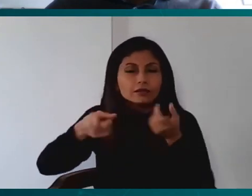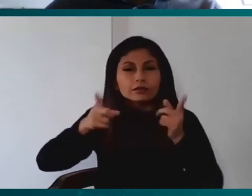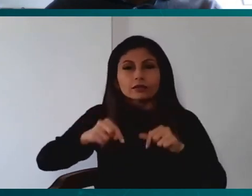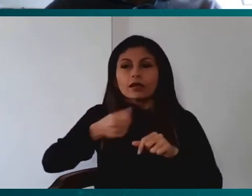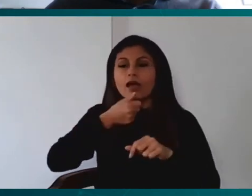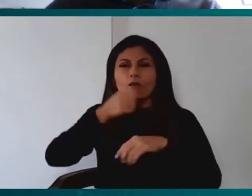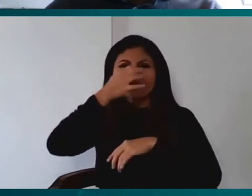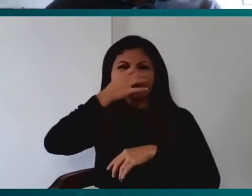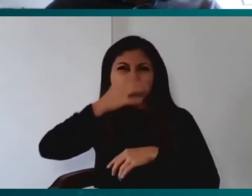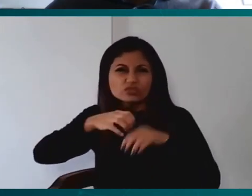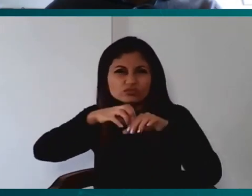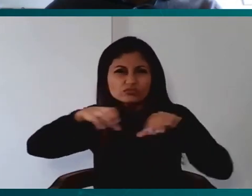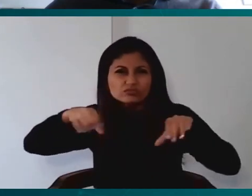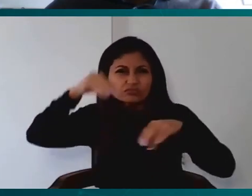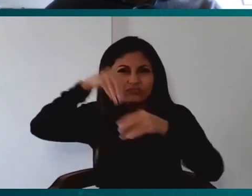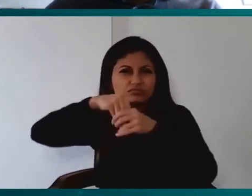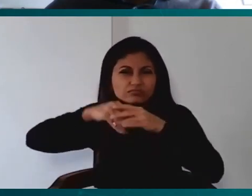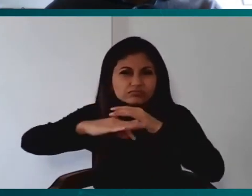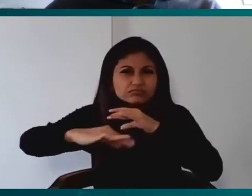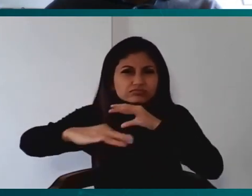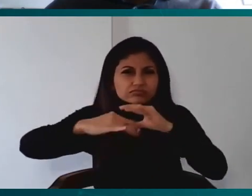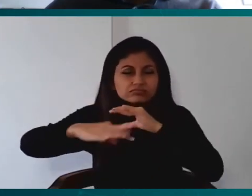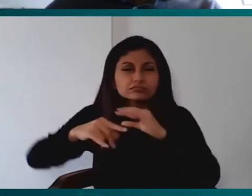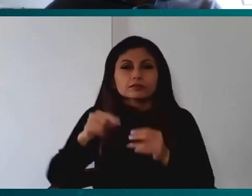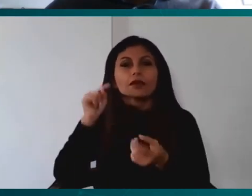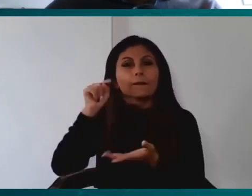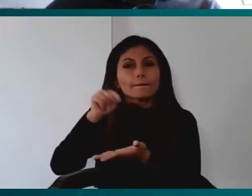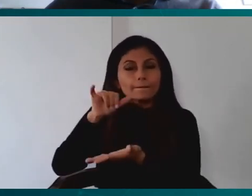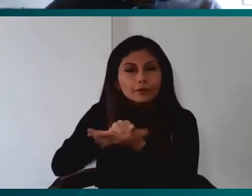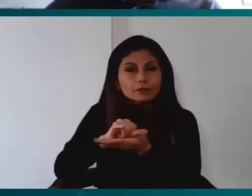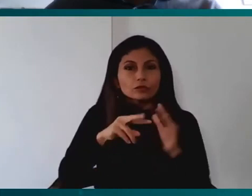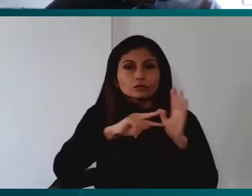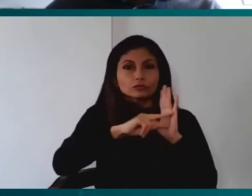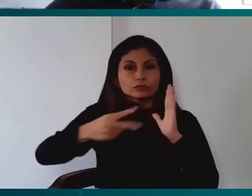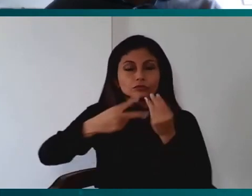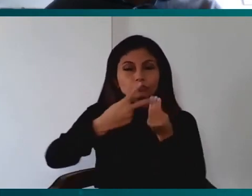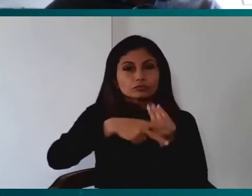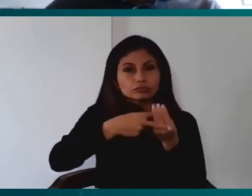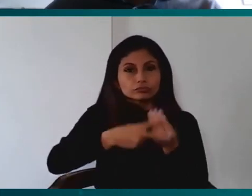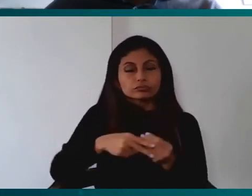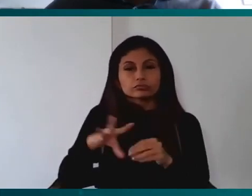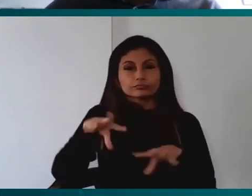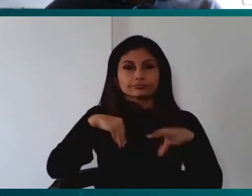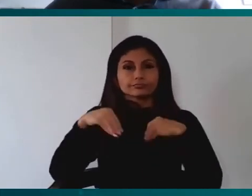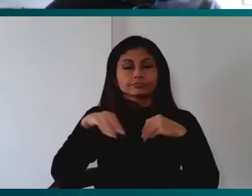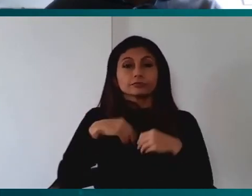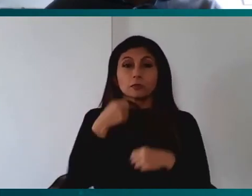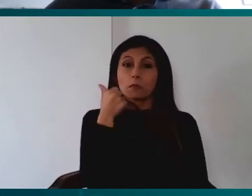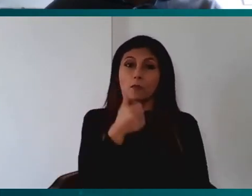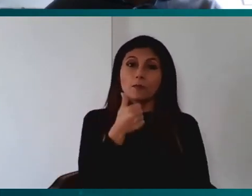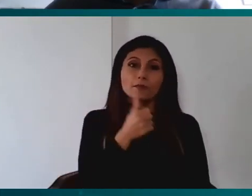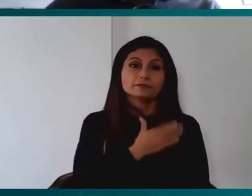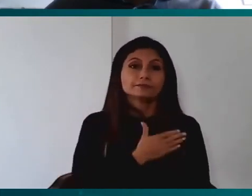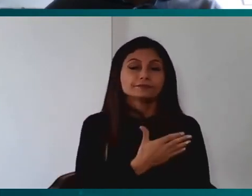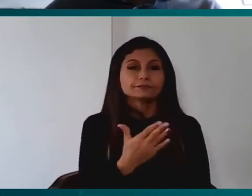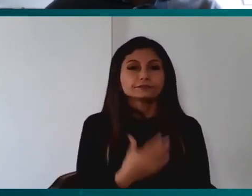residuales. Entonces es algo que efectivamente quiero resaltar.